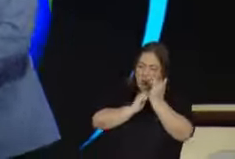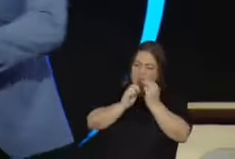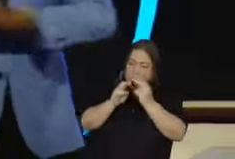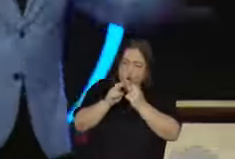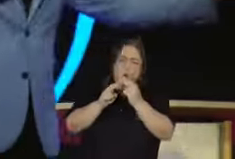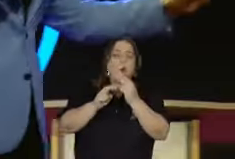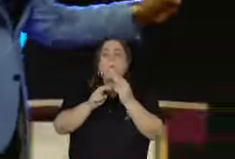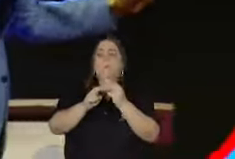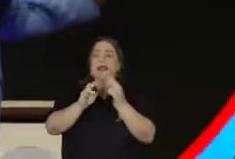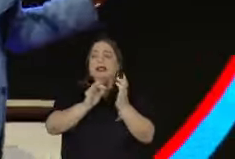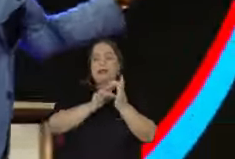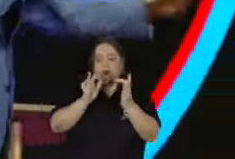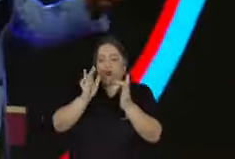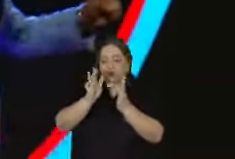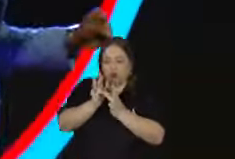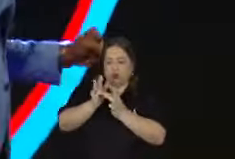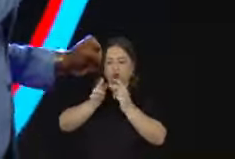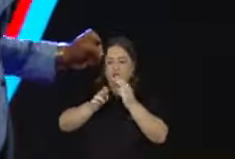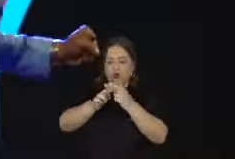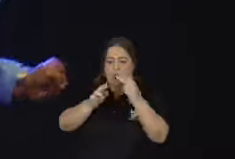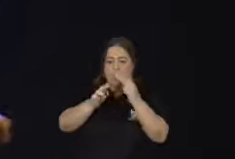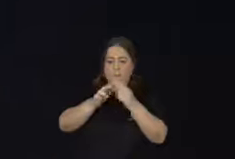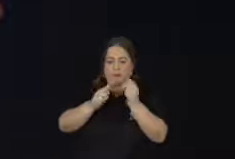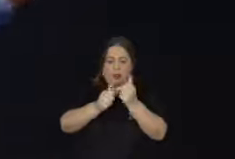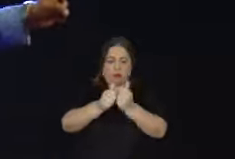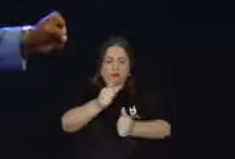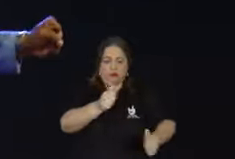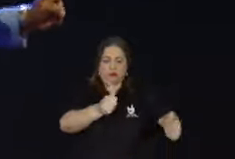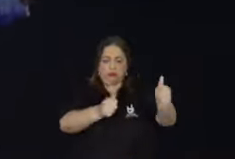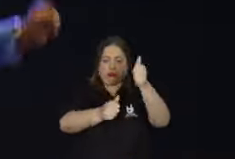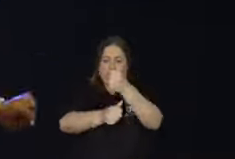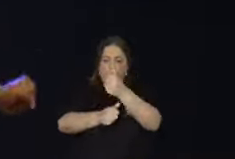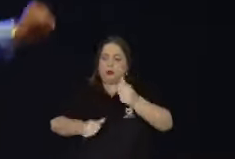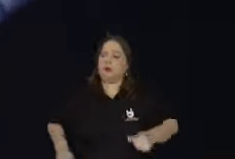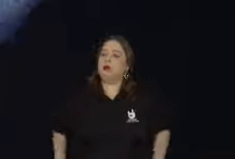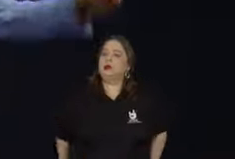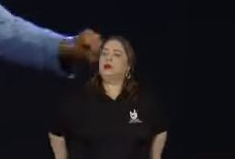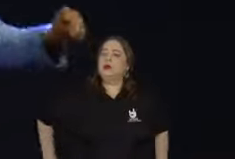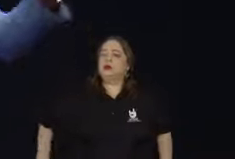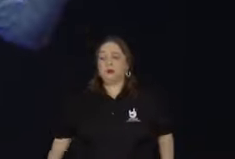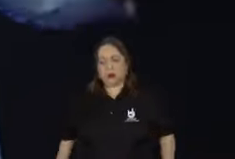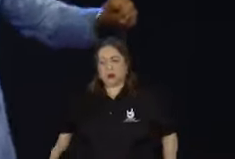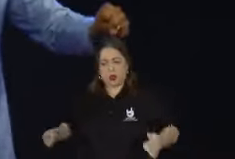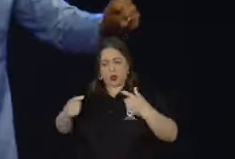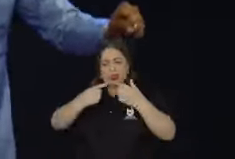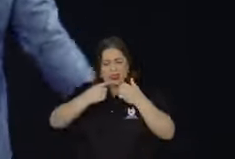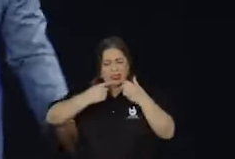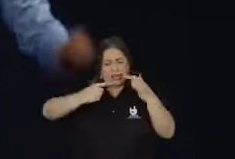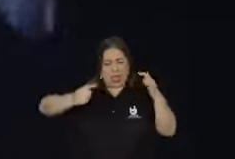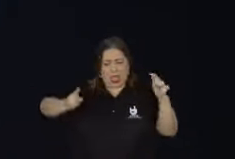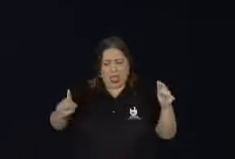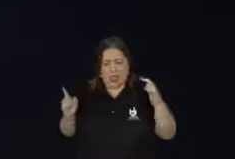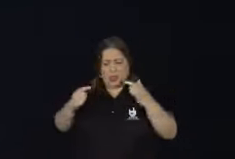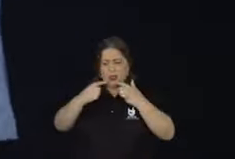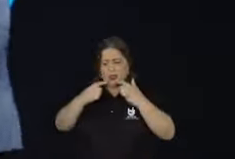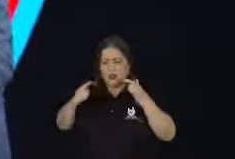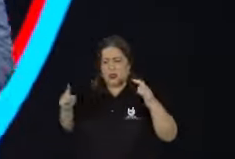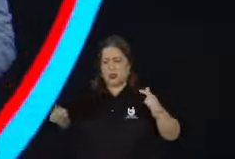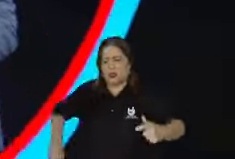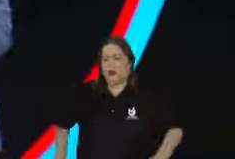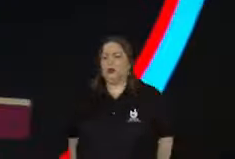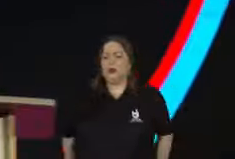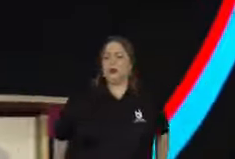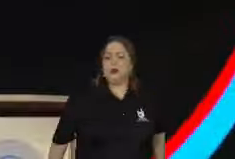Migraña desaparece, desaparece, desaparece. Dolor en las rodillas, en los tobillos, en las muñecas, en